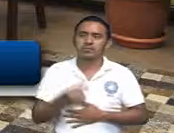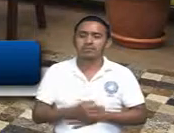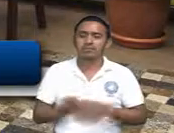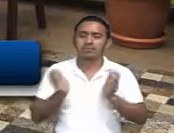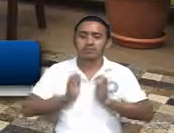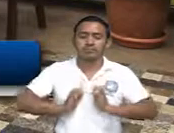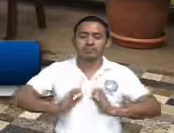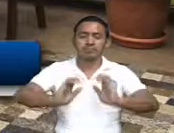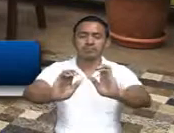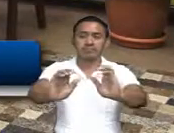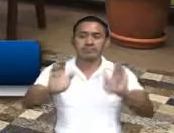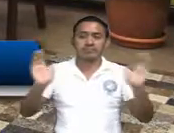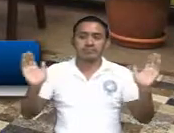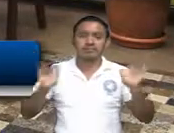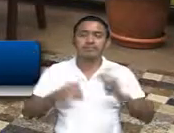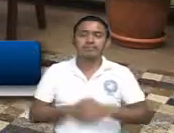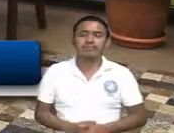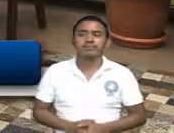calle